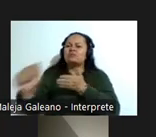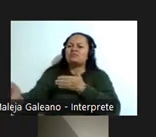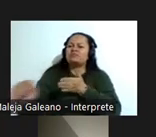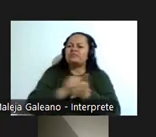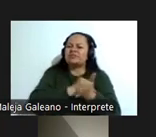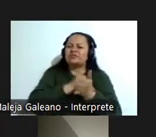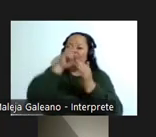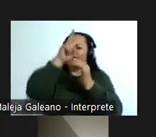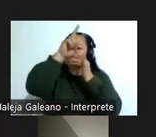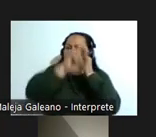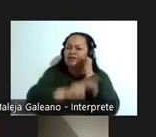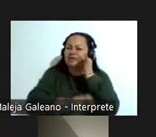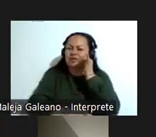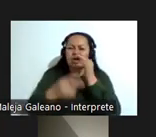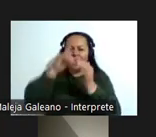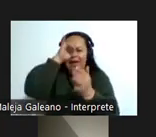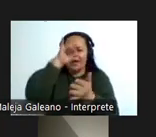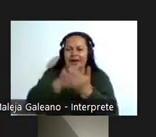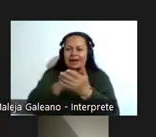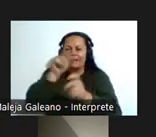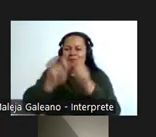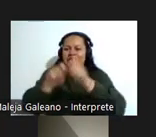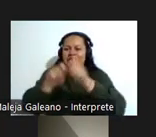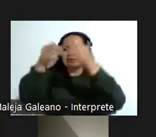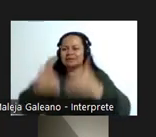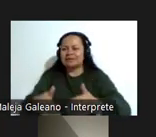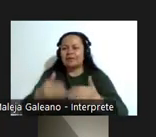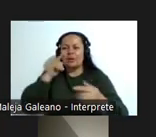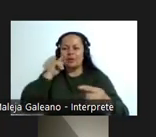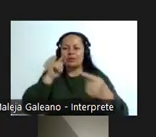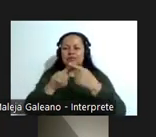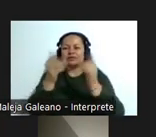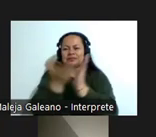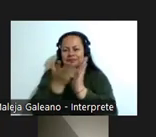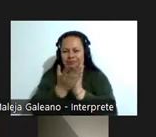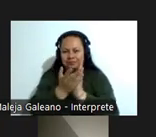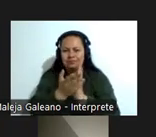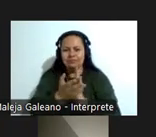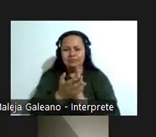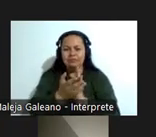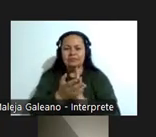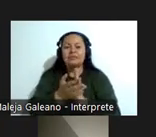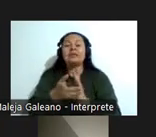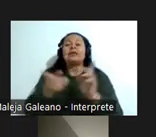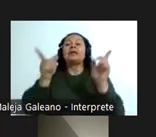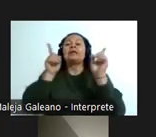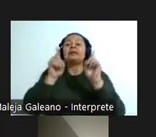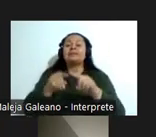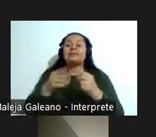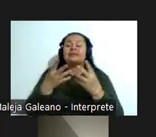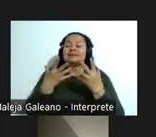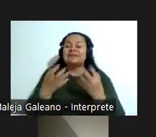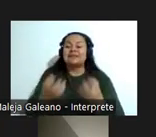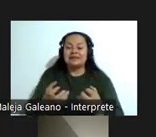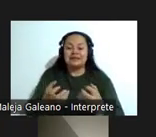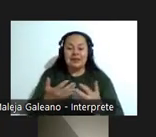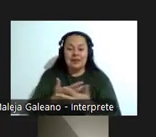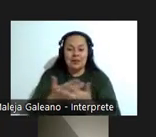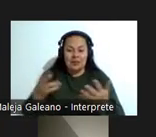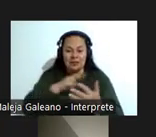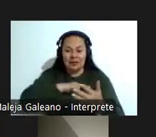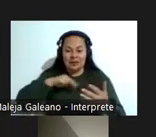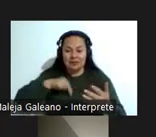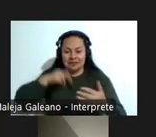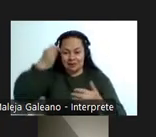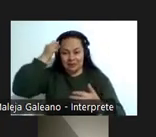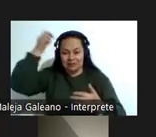epistemológico que considera a las personas con discapacidad como objetos de estudio y que ha querido desde nuestra profesión